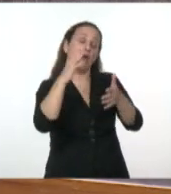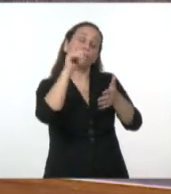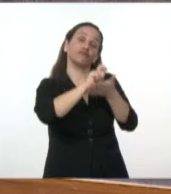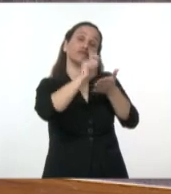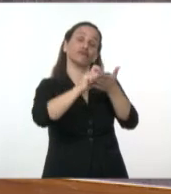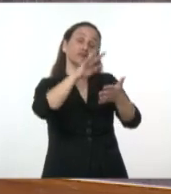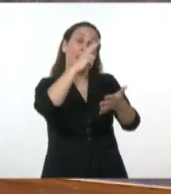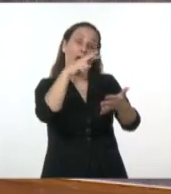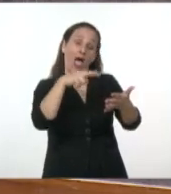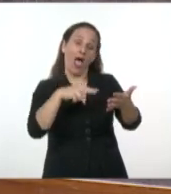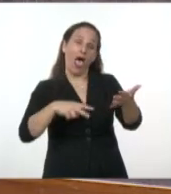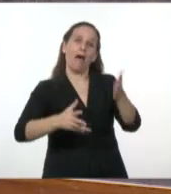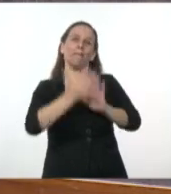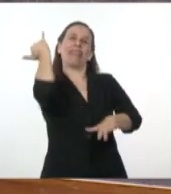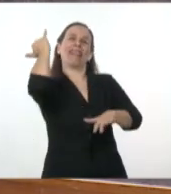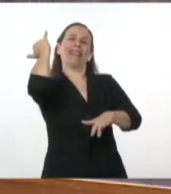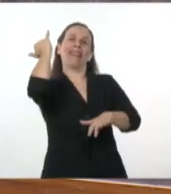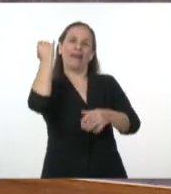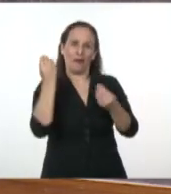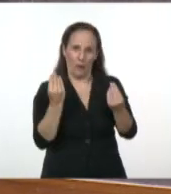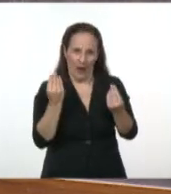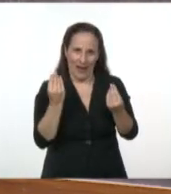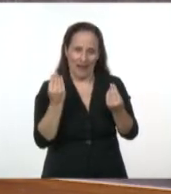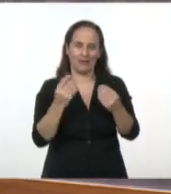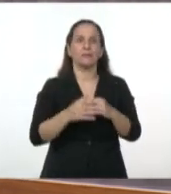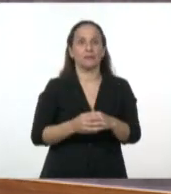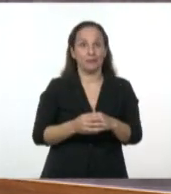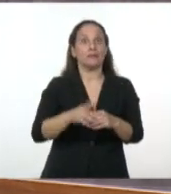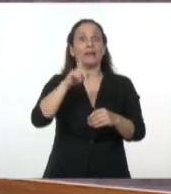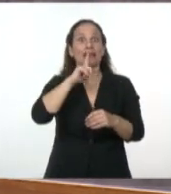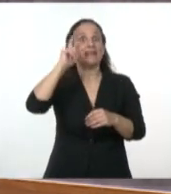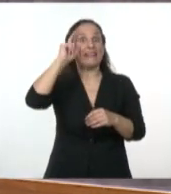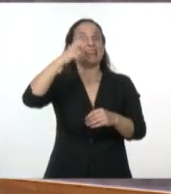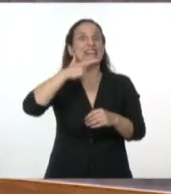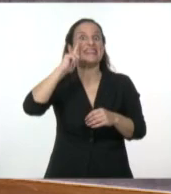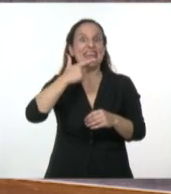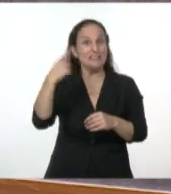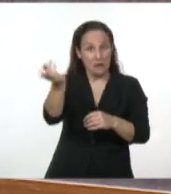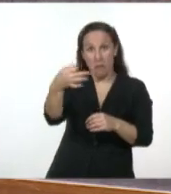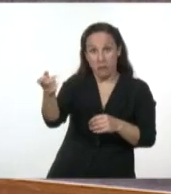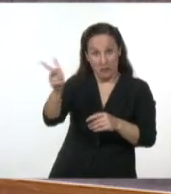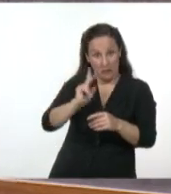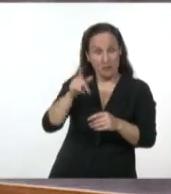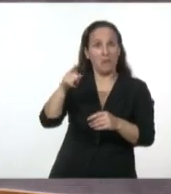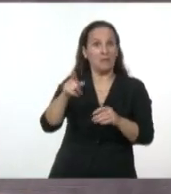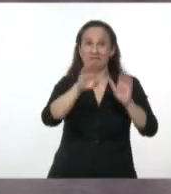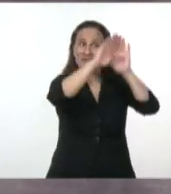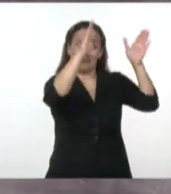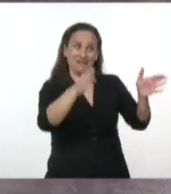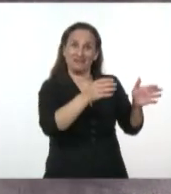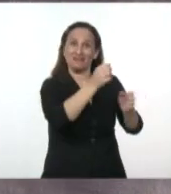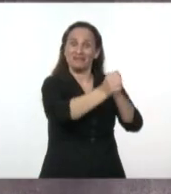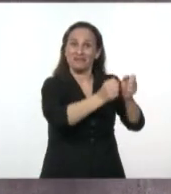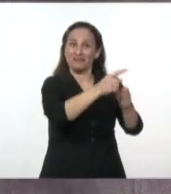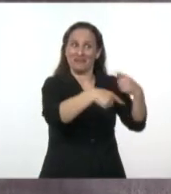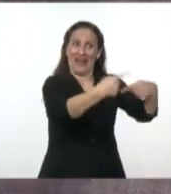del proceso de lectura. Entonces, la tesis, como vos dijiste, tiene que ver con esta planta de reciclaje que está en malas condiciones y cómo